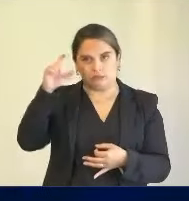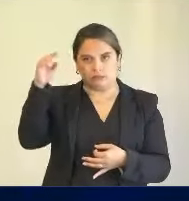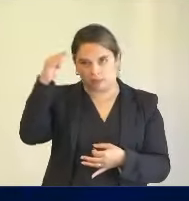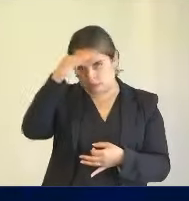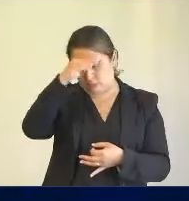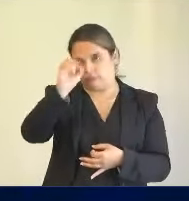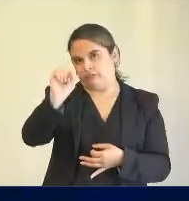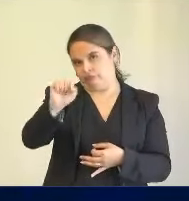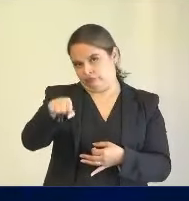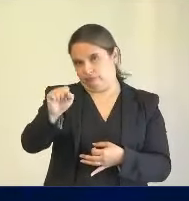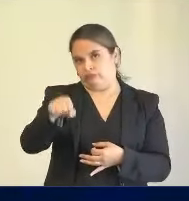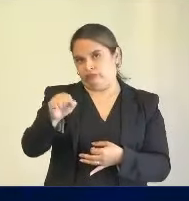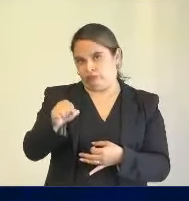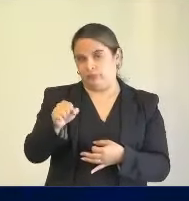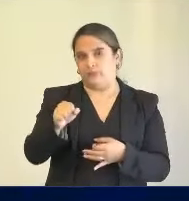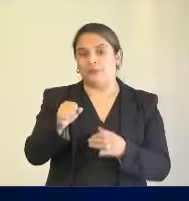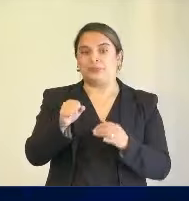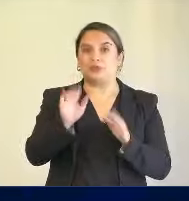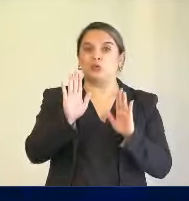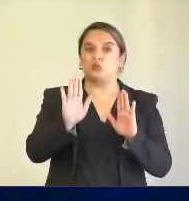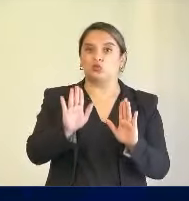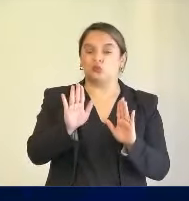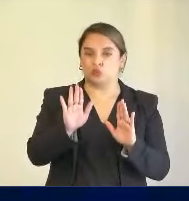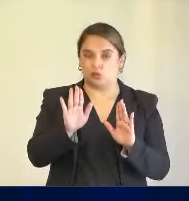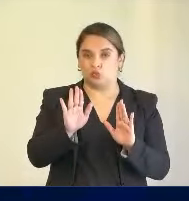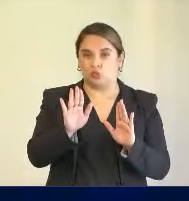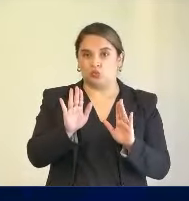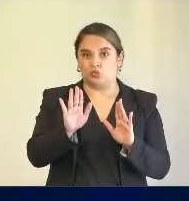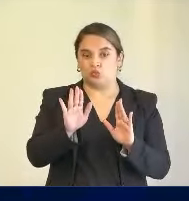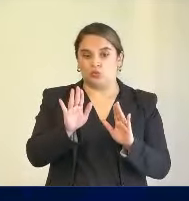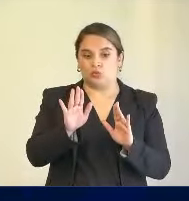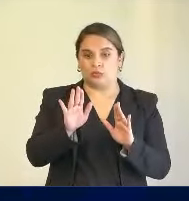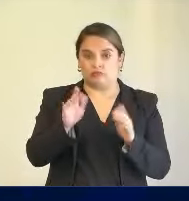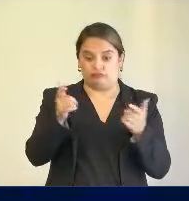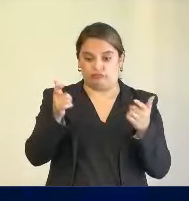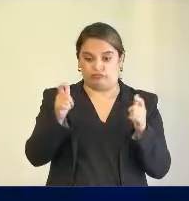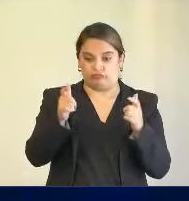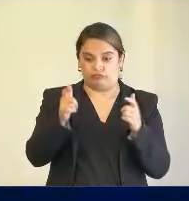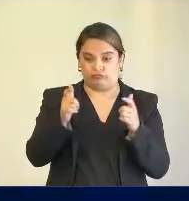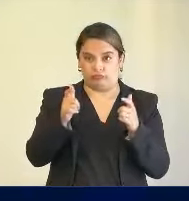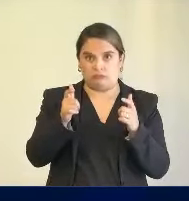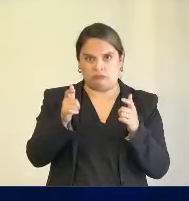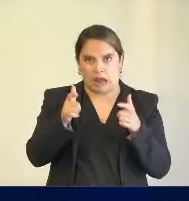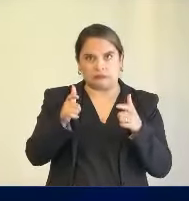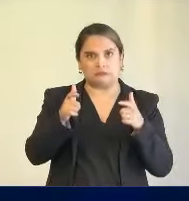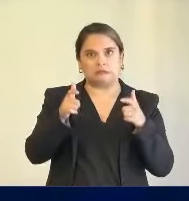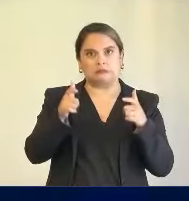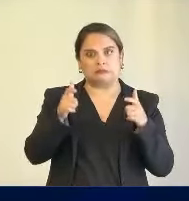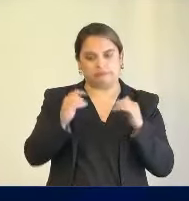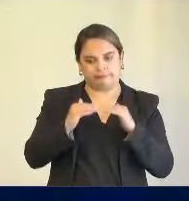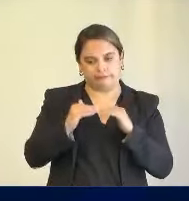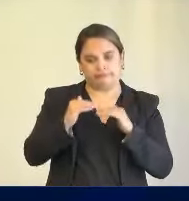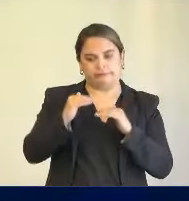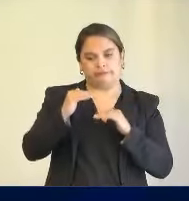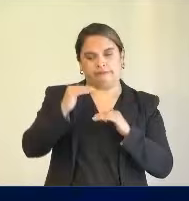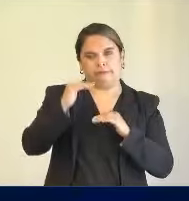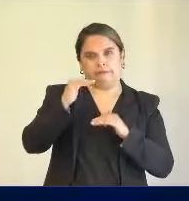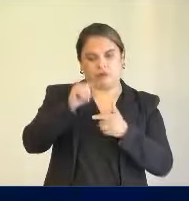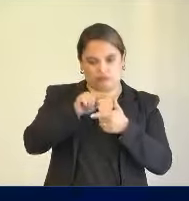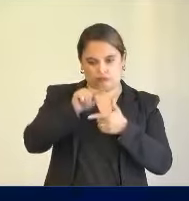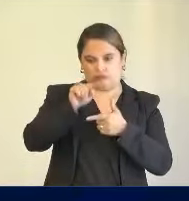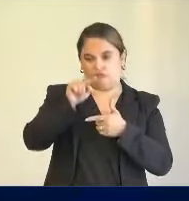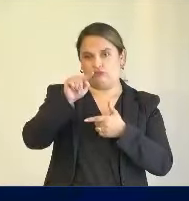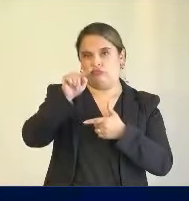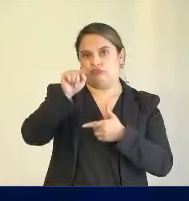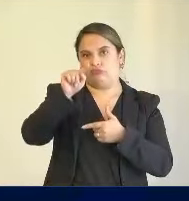sí bajamos la tasa de desempleo la más alta en los últimos 6 años la bajamos la cifra